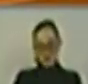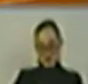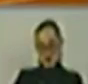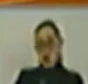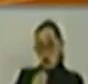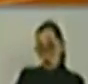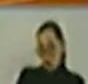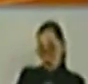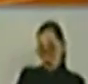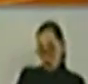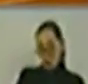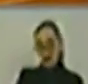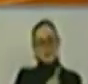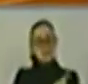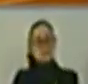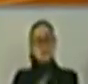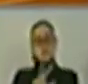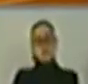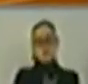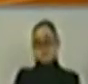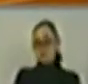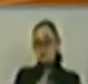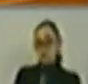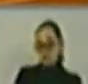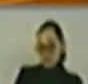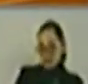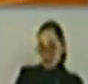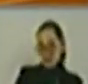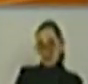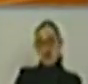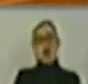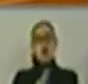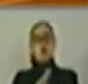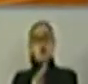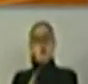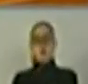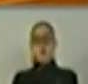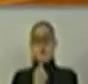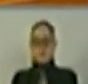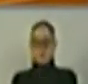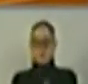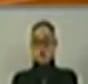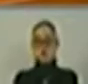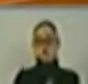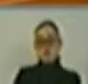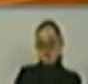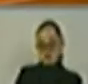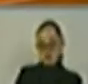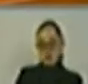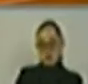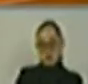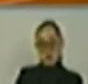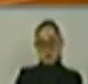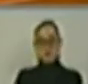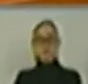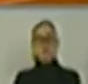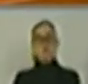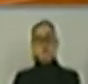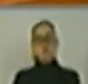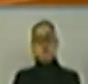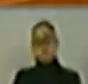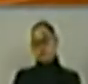oro, 118 medallas de plata y 91 medallas de bronce.